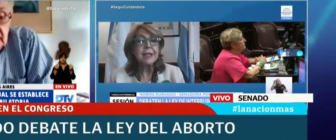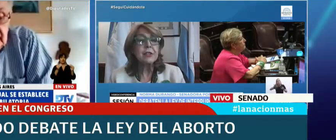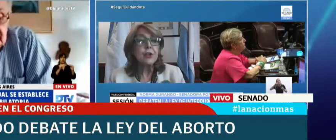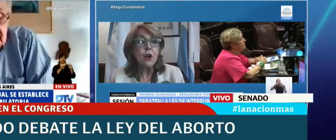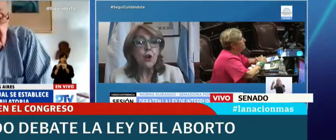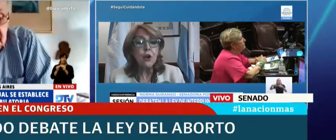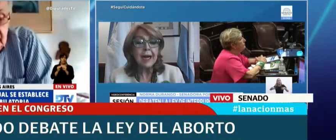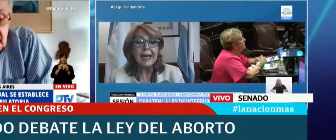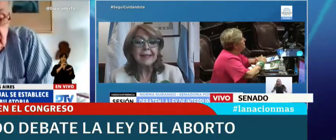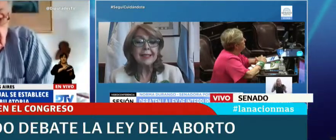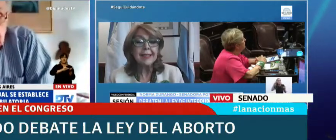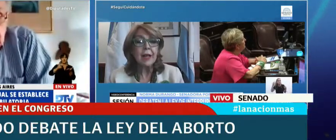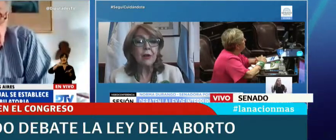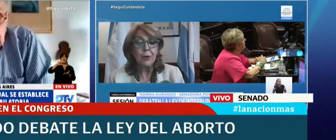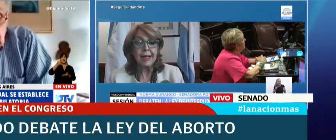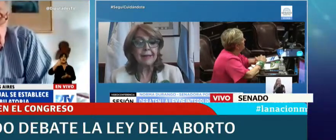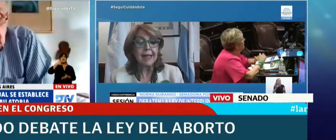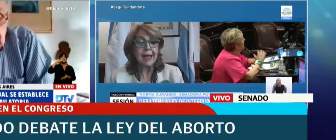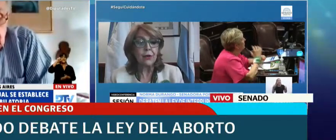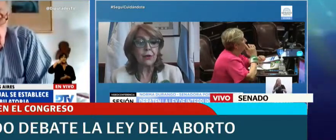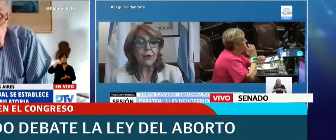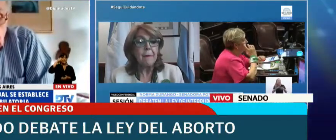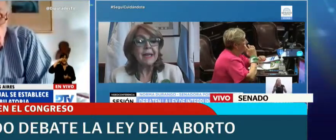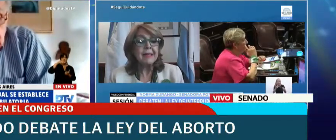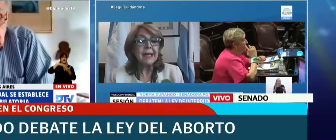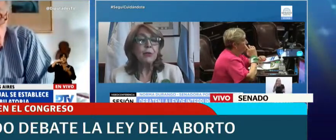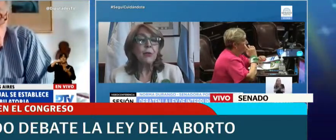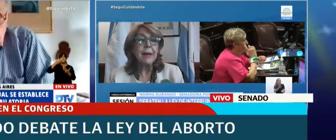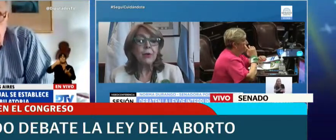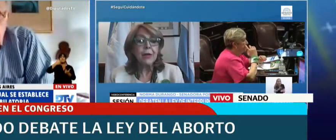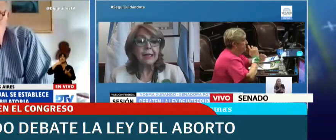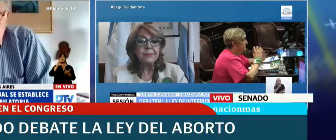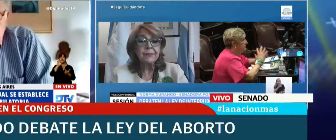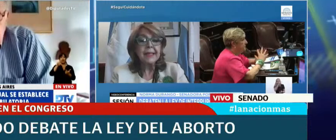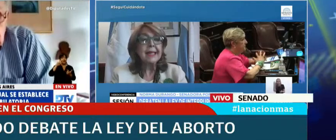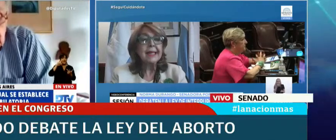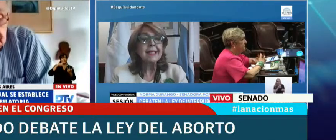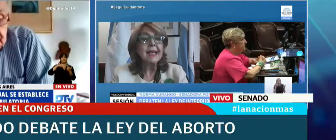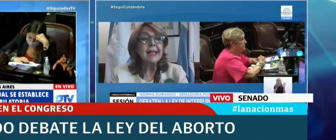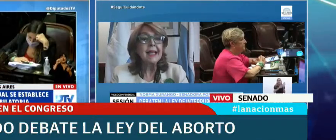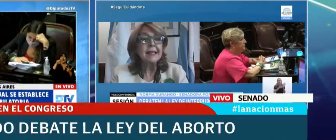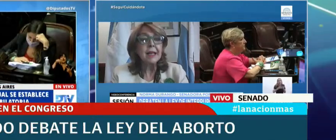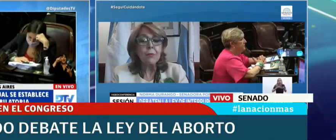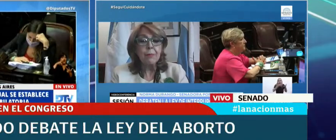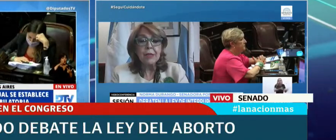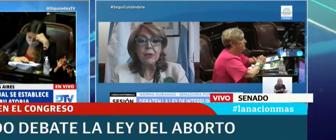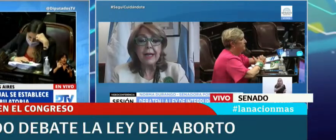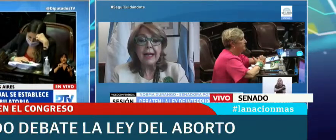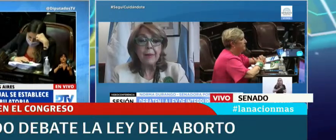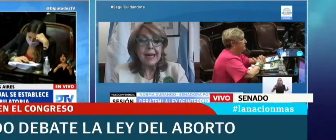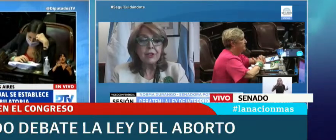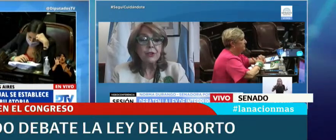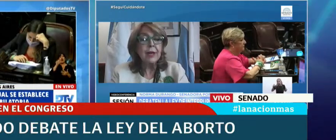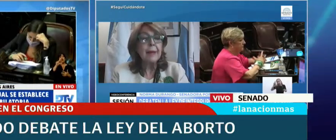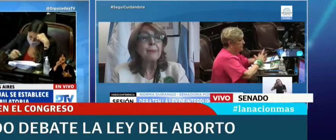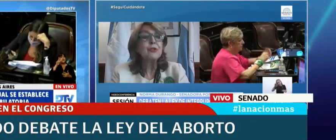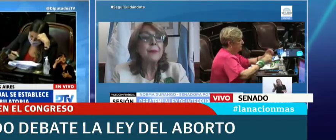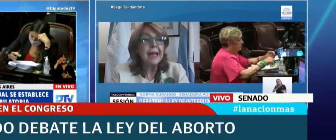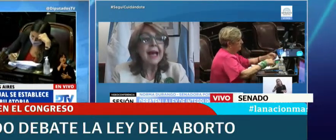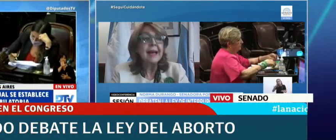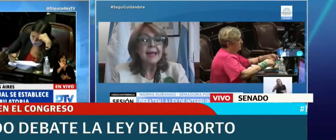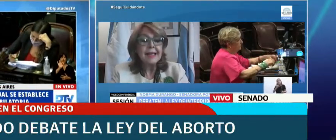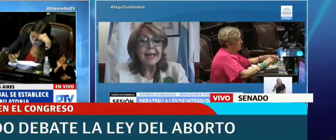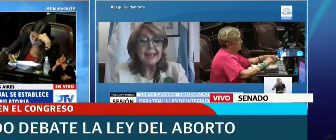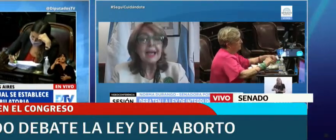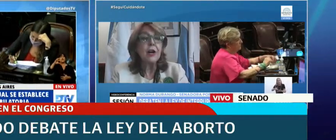algunos entienden que allí hay un criterio demasiado laxo respecto de habilitar el aborto allí se permite en casos de violación en